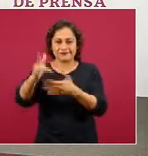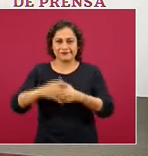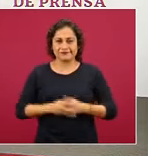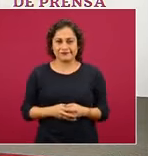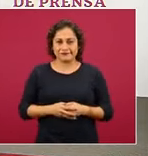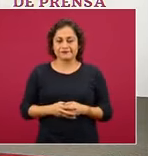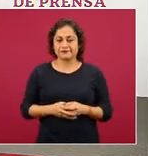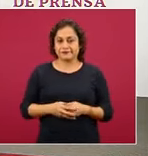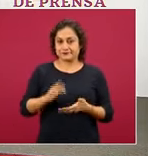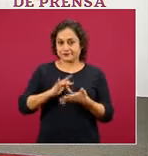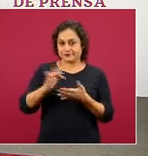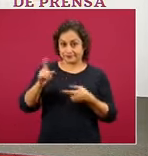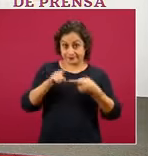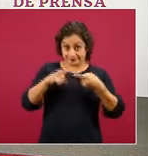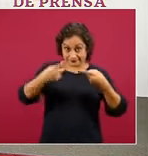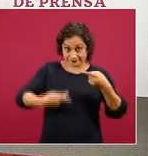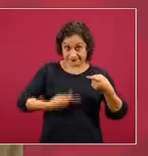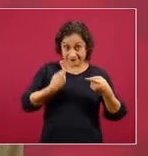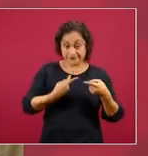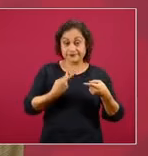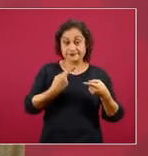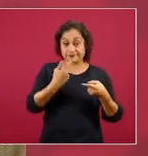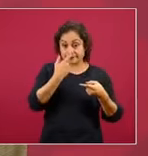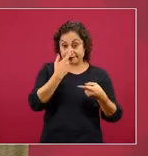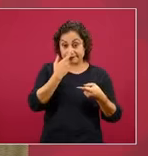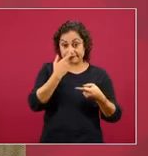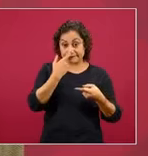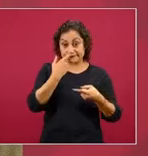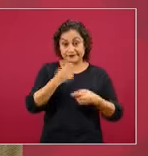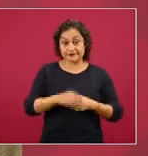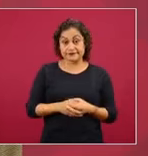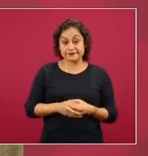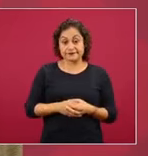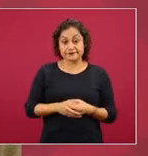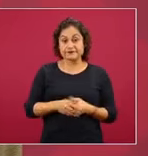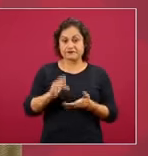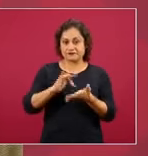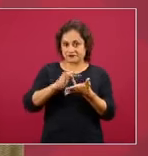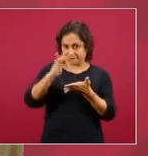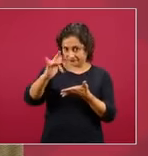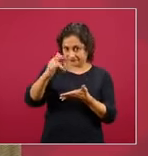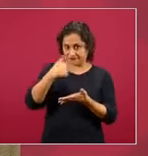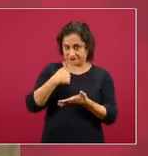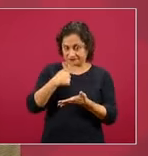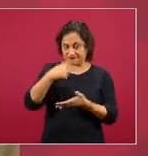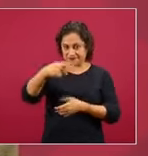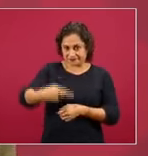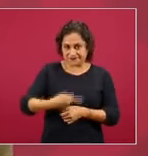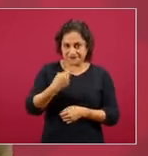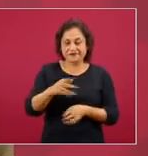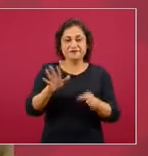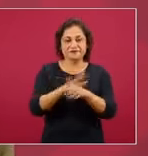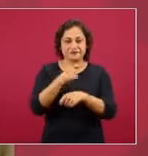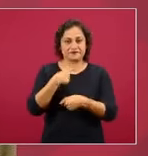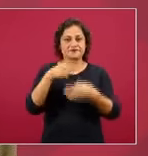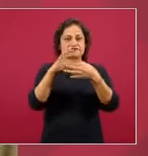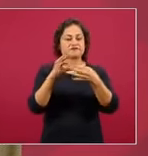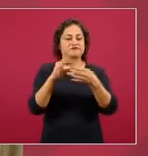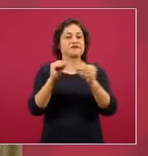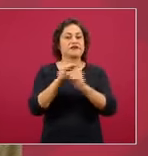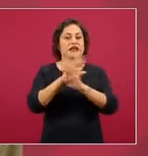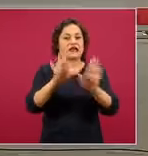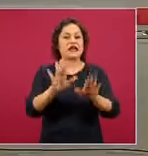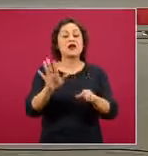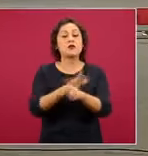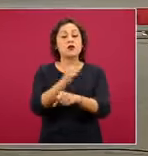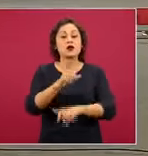Gracias. A ver, de la primera pregunta, digo, me sirve, gracias por preguntarla, porque quiero aclarar algunas cosas, ¿no? Porque a veces el